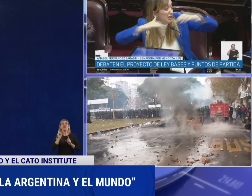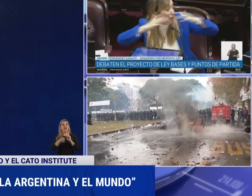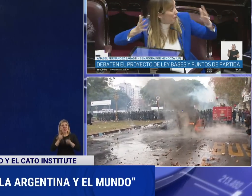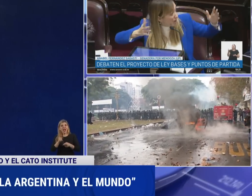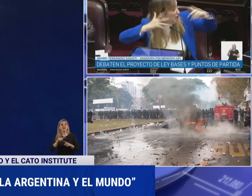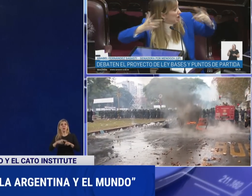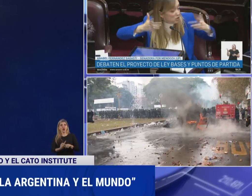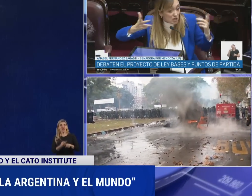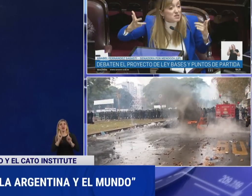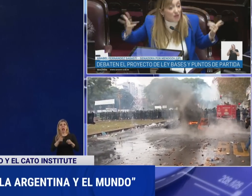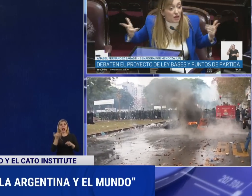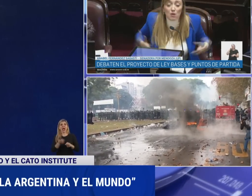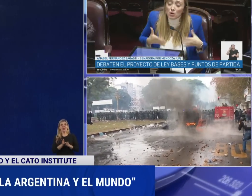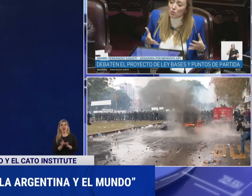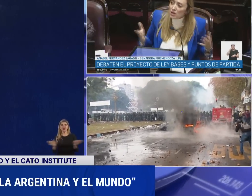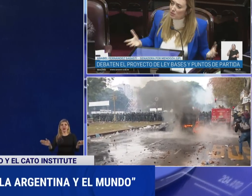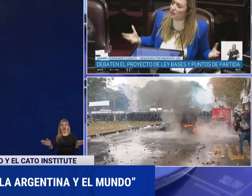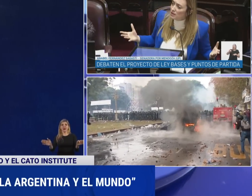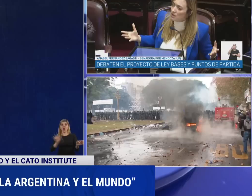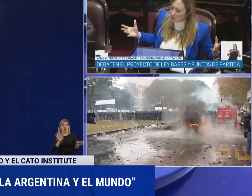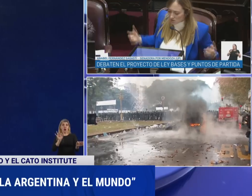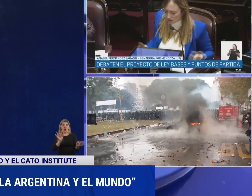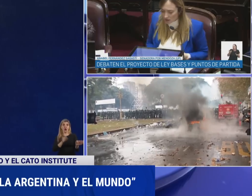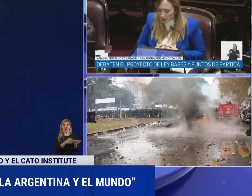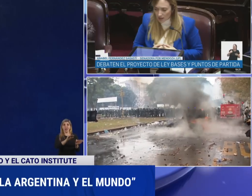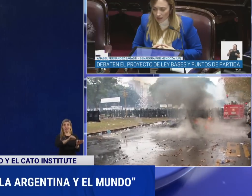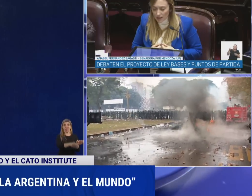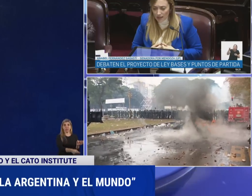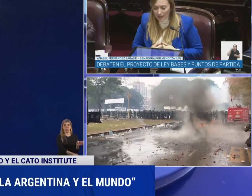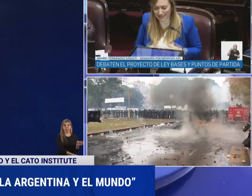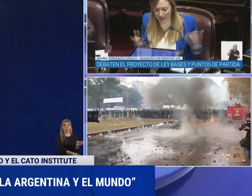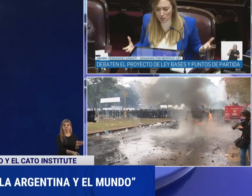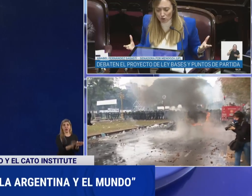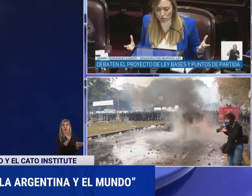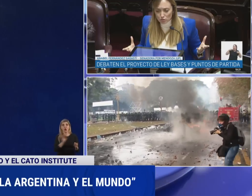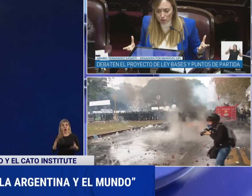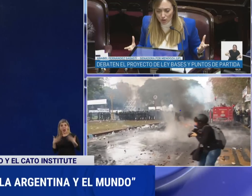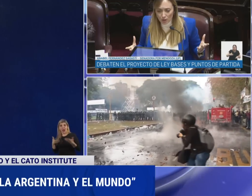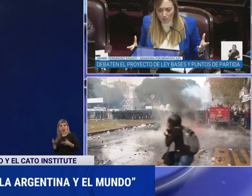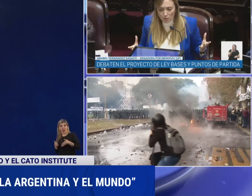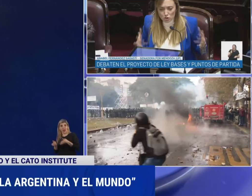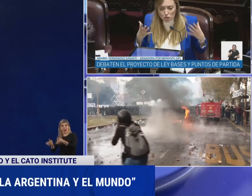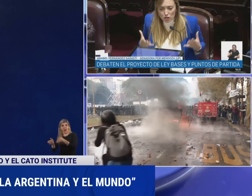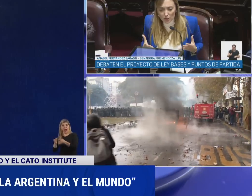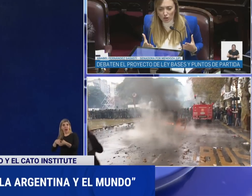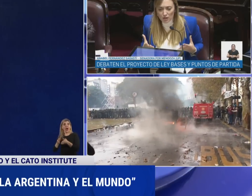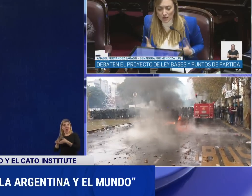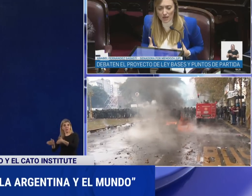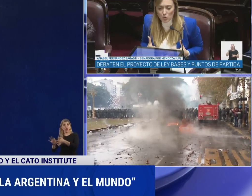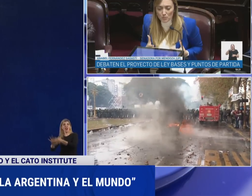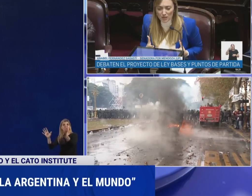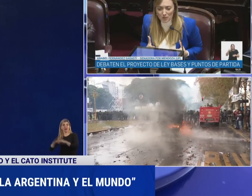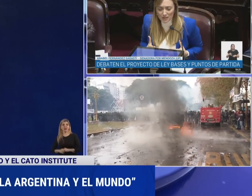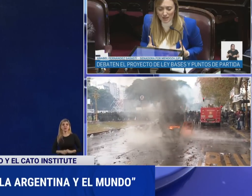bifurcación. O persistimos en el camino de la decadencia o nos animamos a recorrer el camino de la